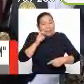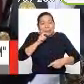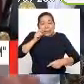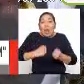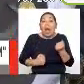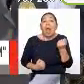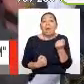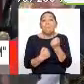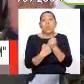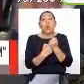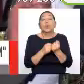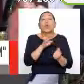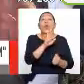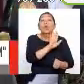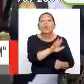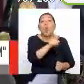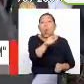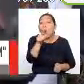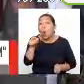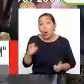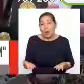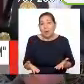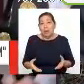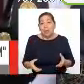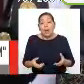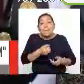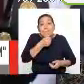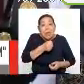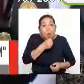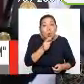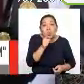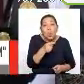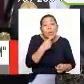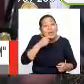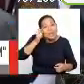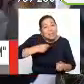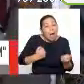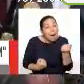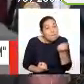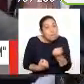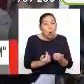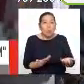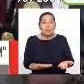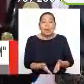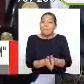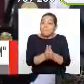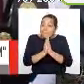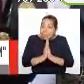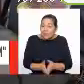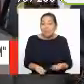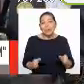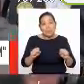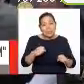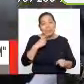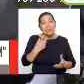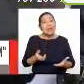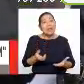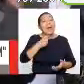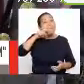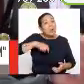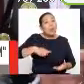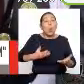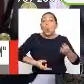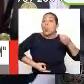el apoyo de ustedes, señores, miembros de la prensa. Es un clamor, un pedido. El pueblo